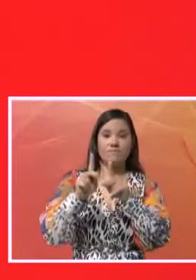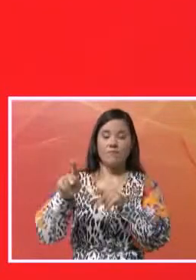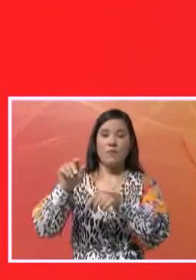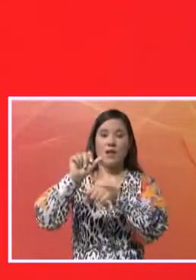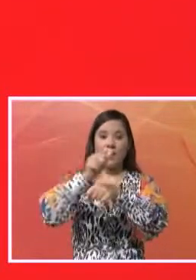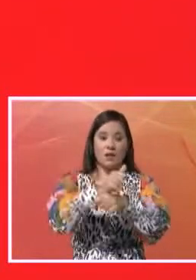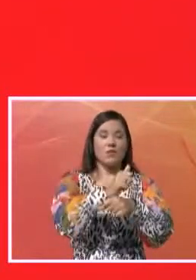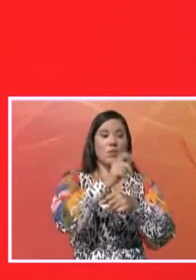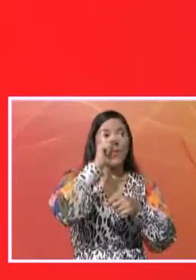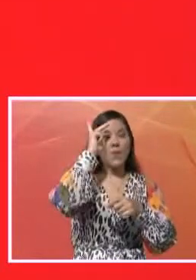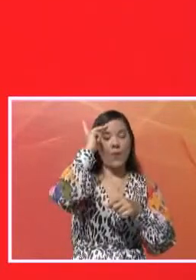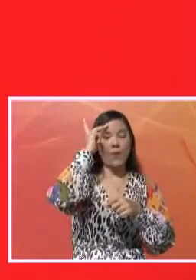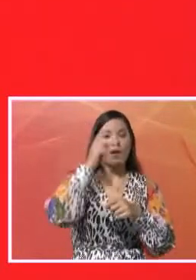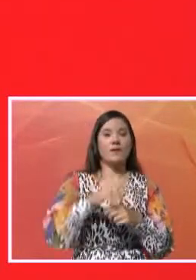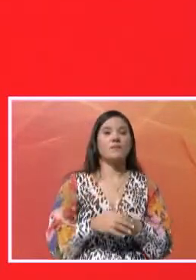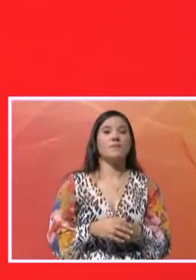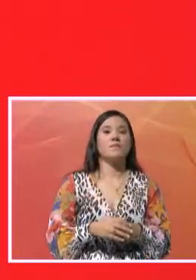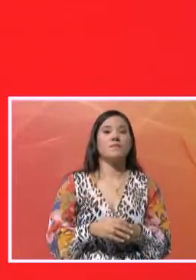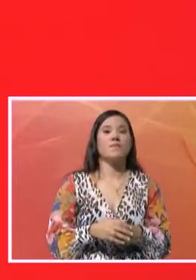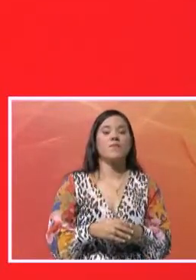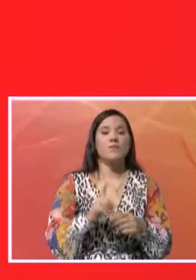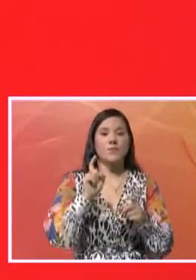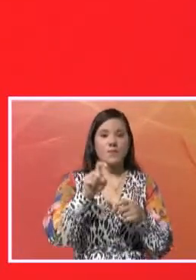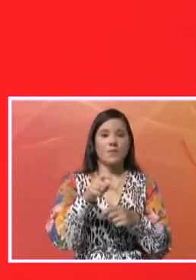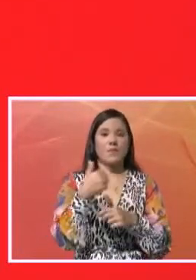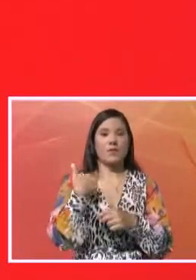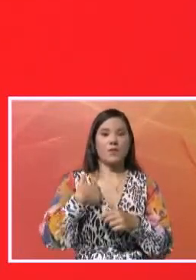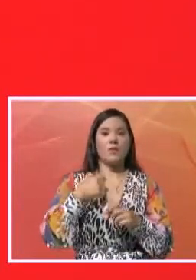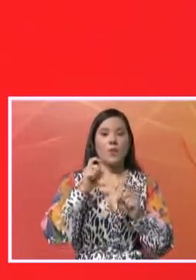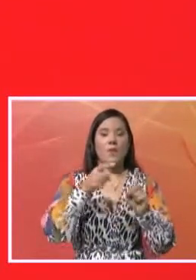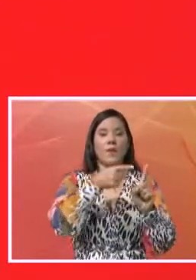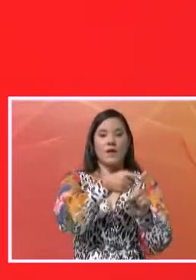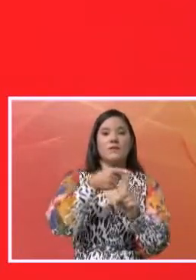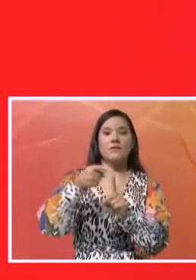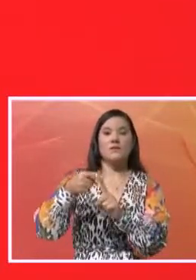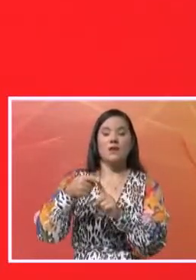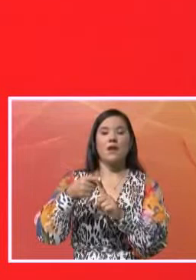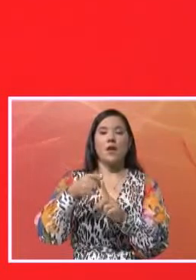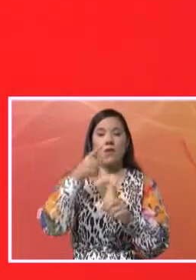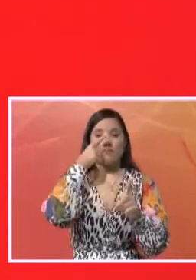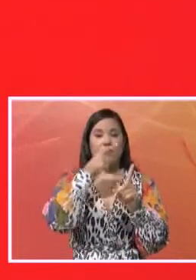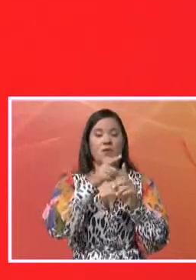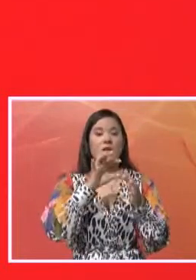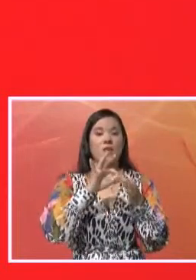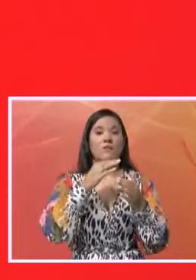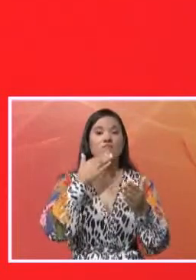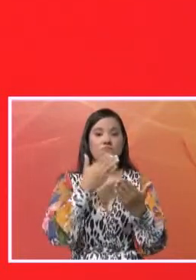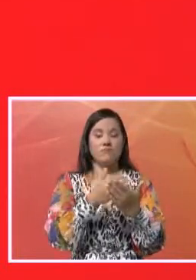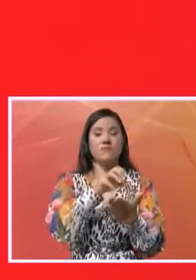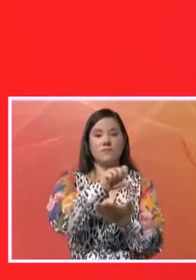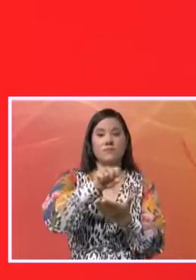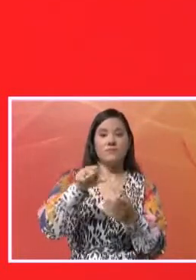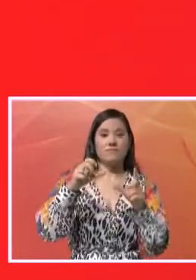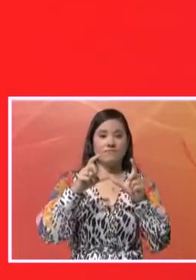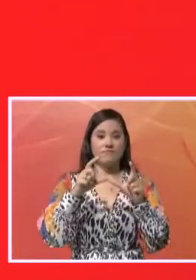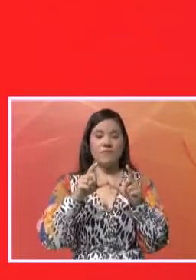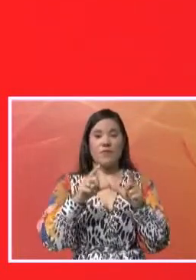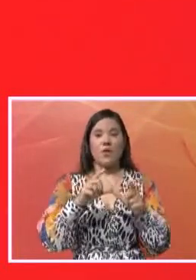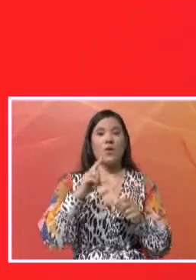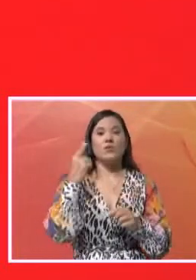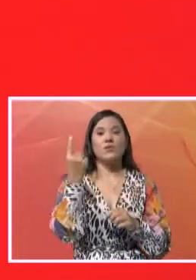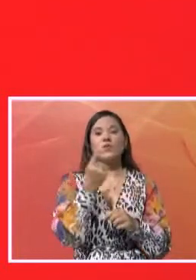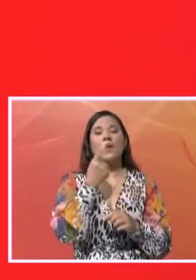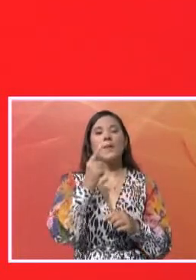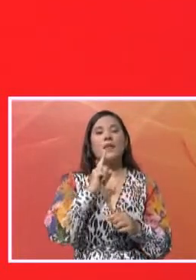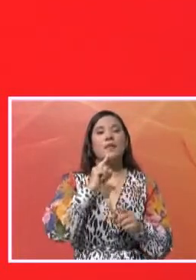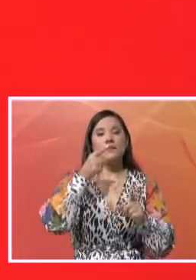instituciones públicas porque porque automáticamente podemos también accesar a los beneficios de la seguridad social entender que esto no solamente un